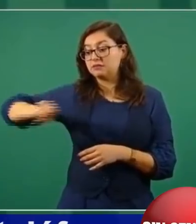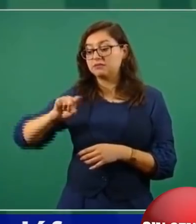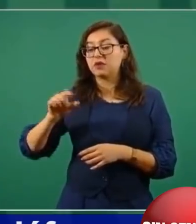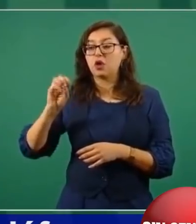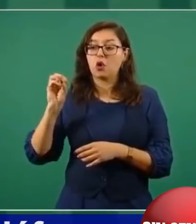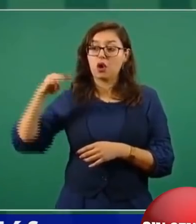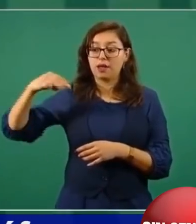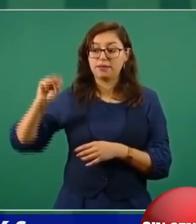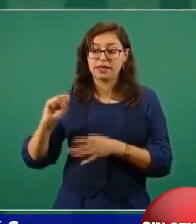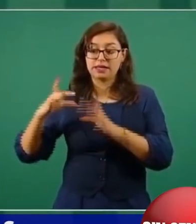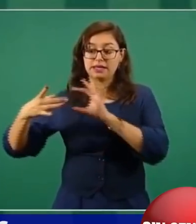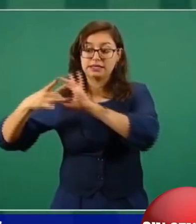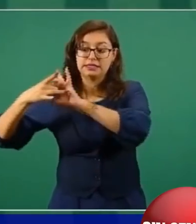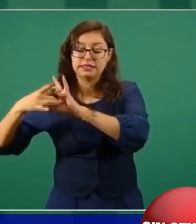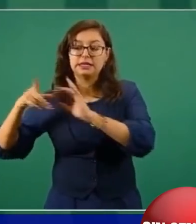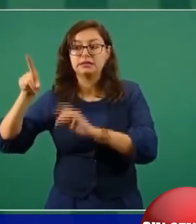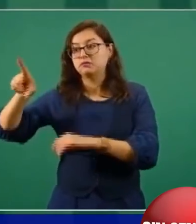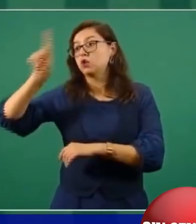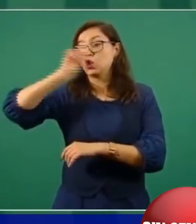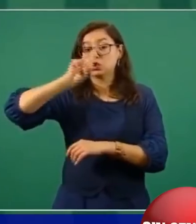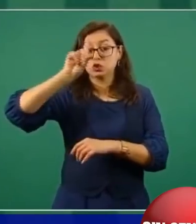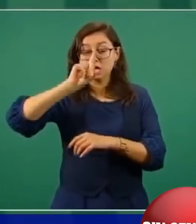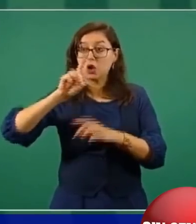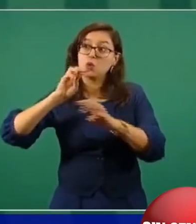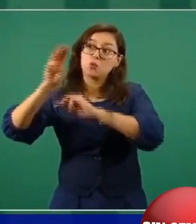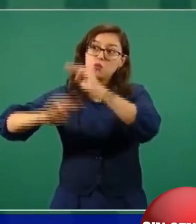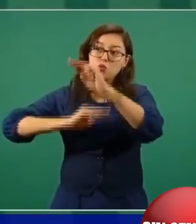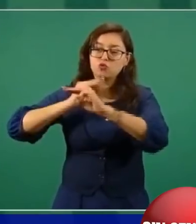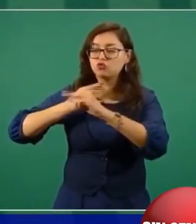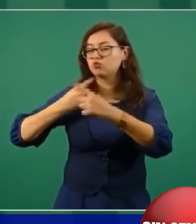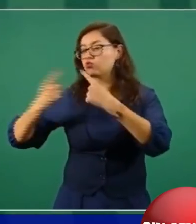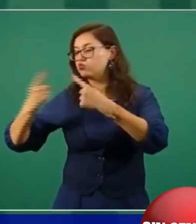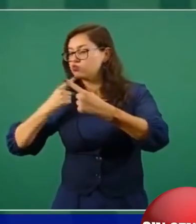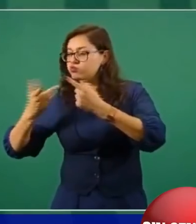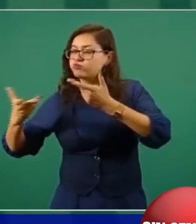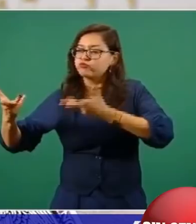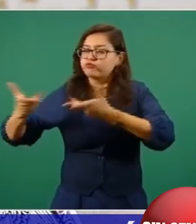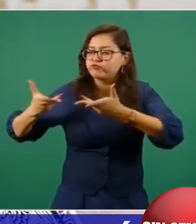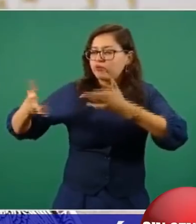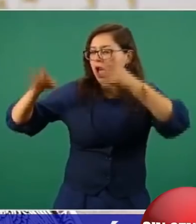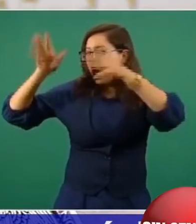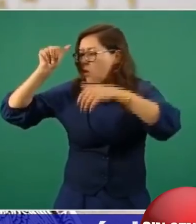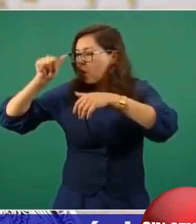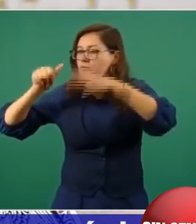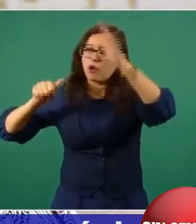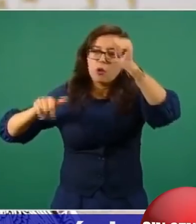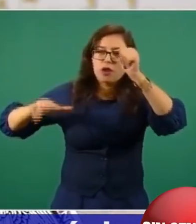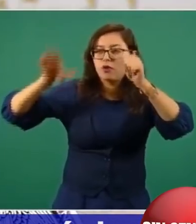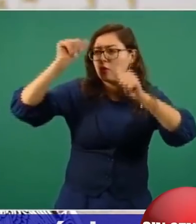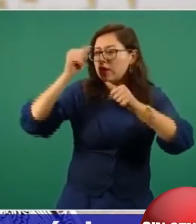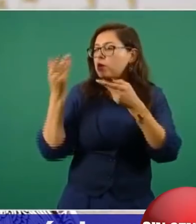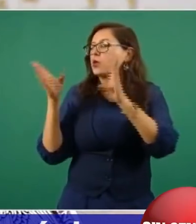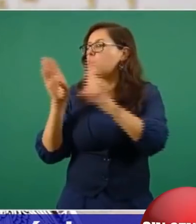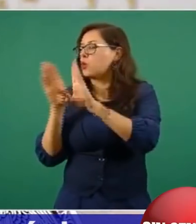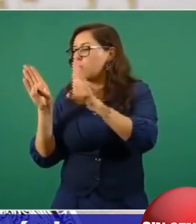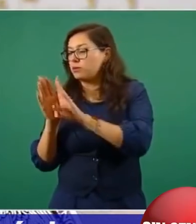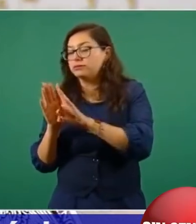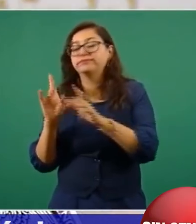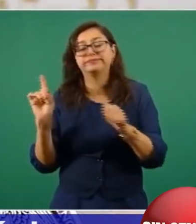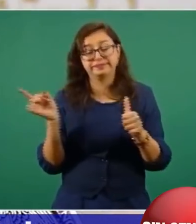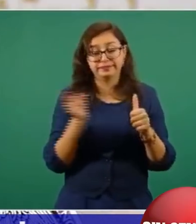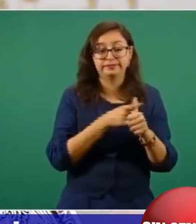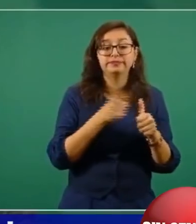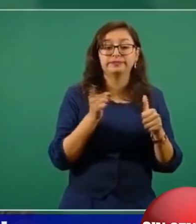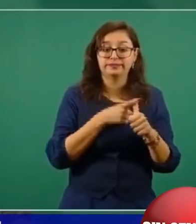la Organización Mundial de la Salud, en el que existen consensos mundiales al respecto sobre estas condiciones. Priorizar a las personas